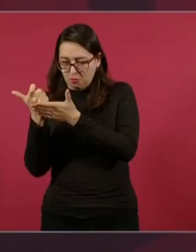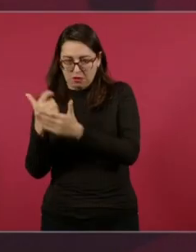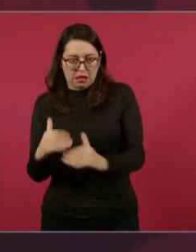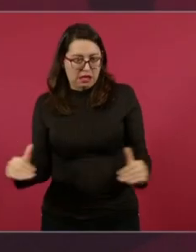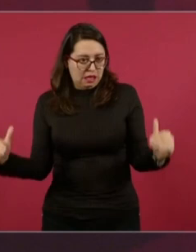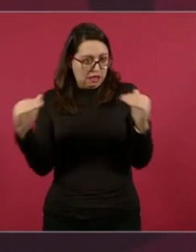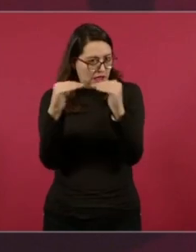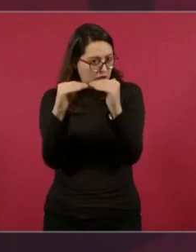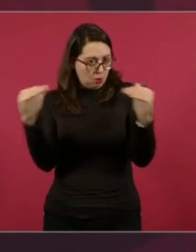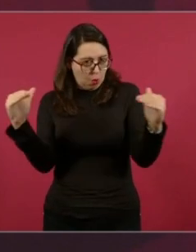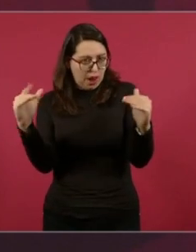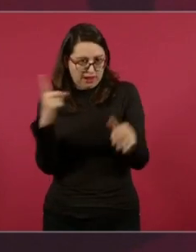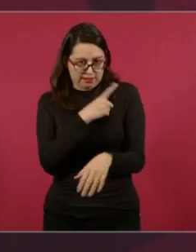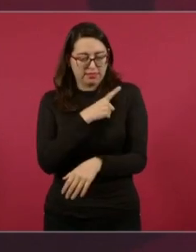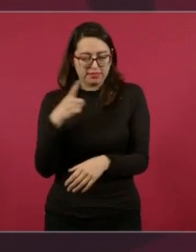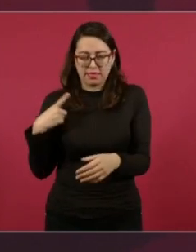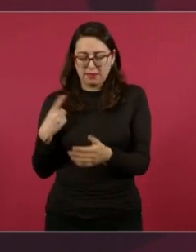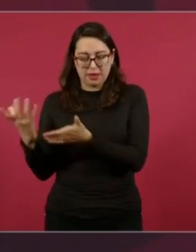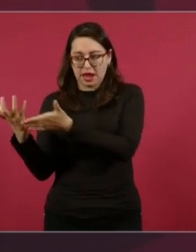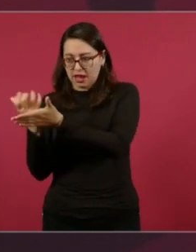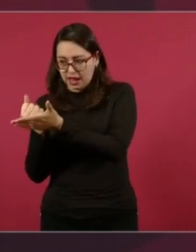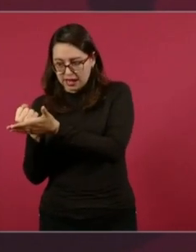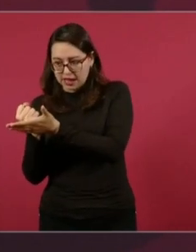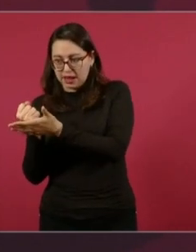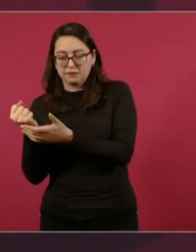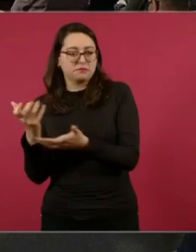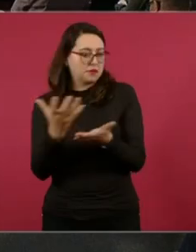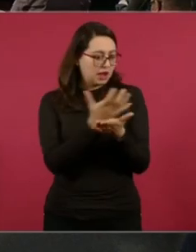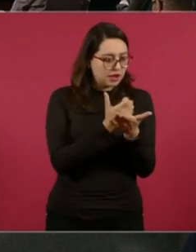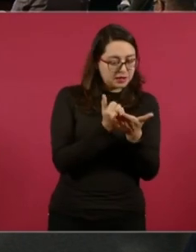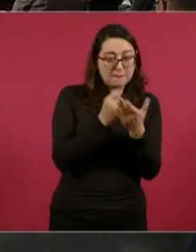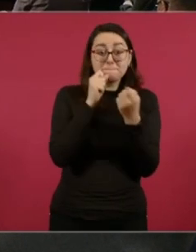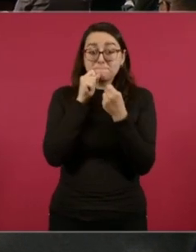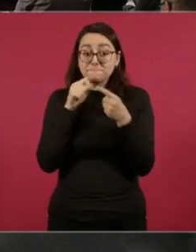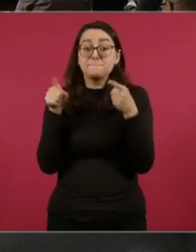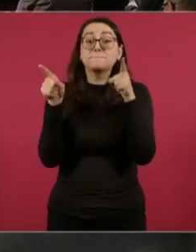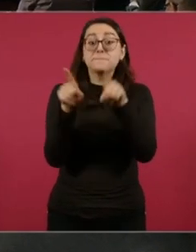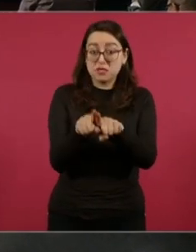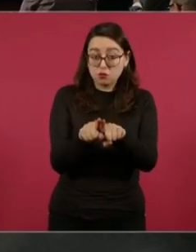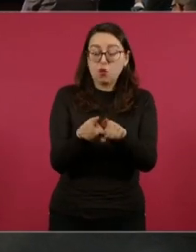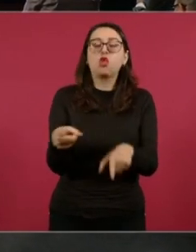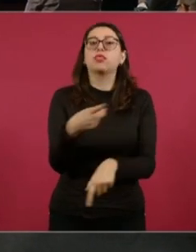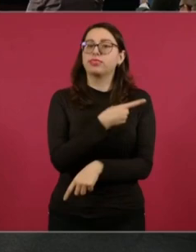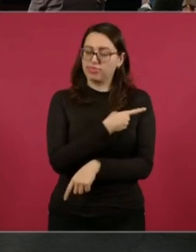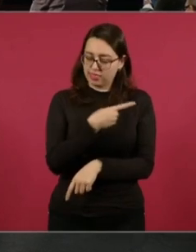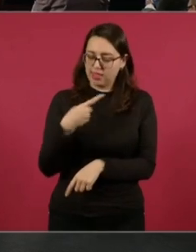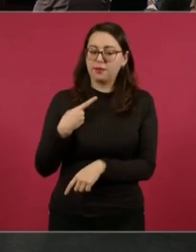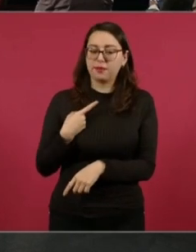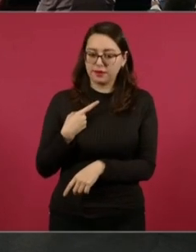¿Por qué no pones la gráfica de lo que ganan los trabajadores?